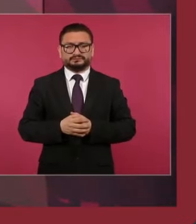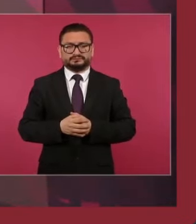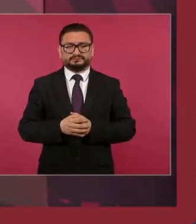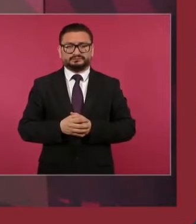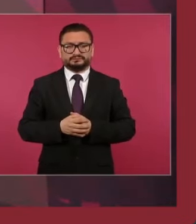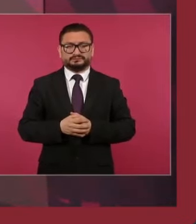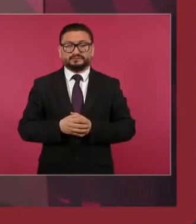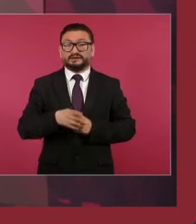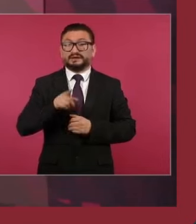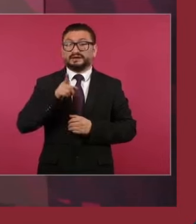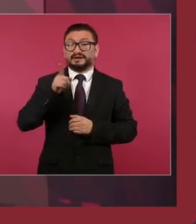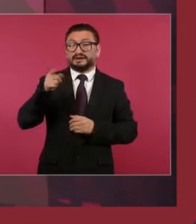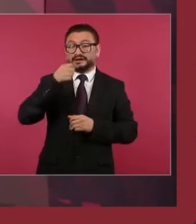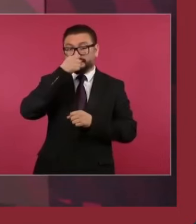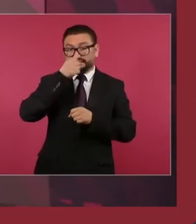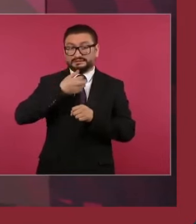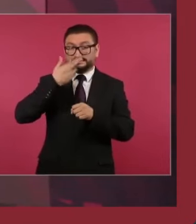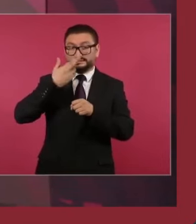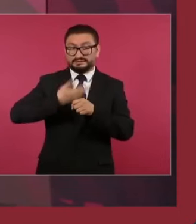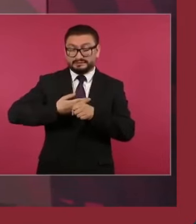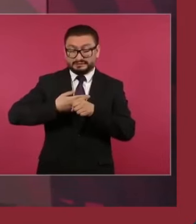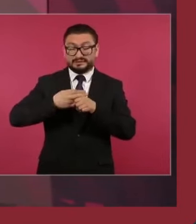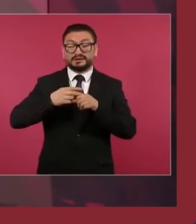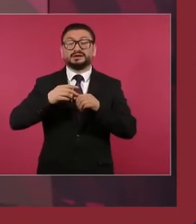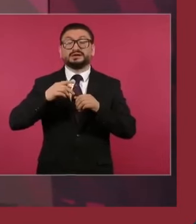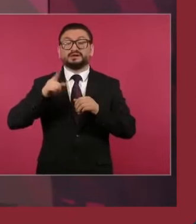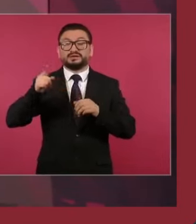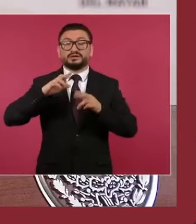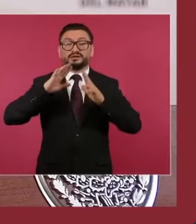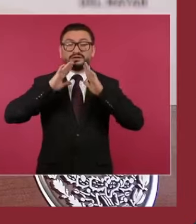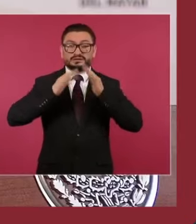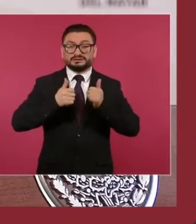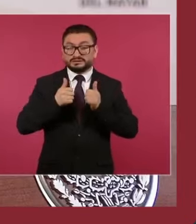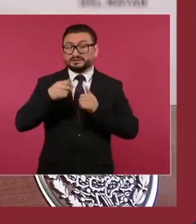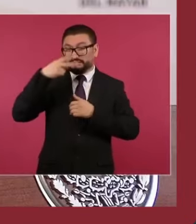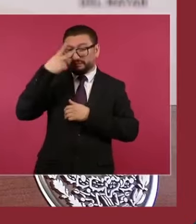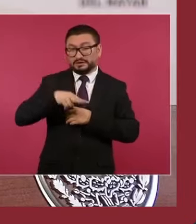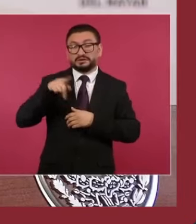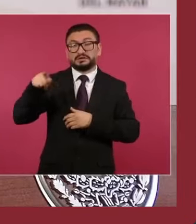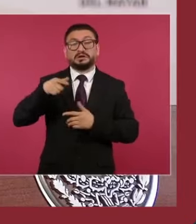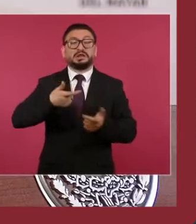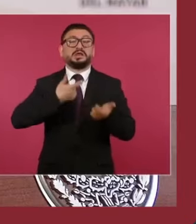al secretario de Hacienda de México? Y ja, ja, ja, ja, ja,